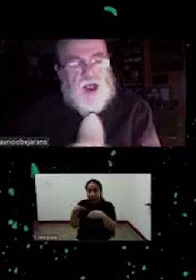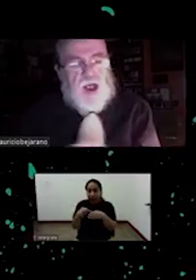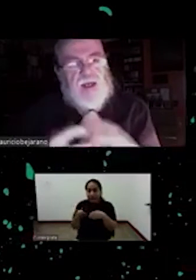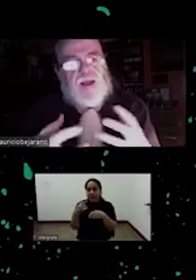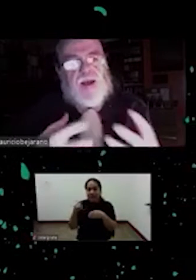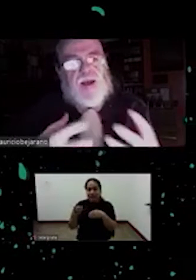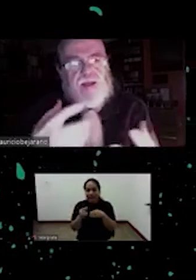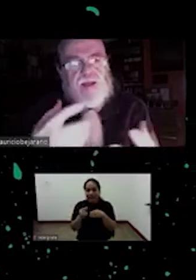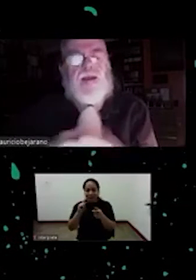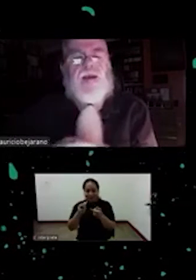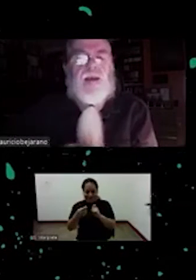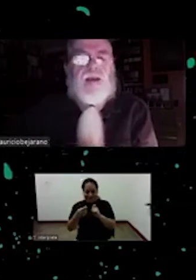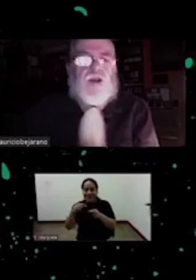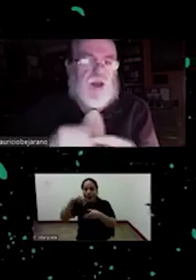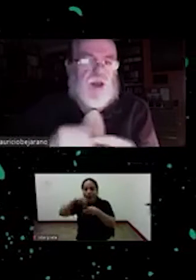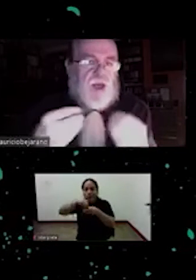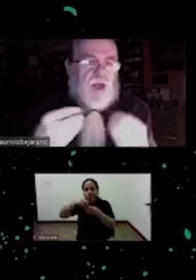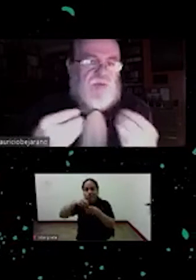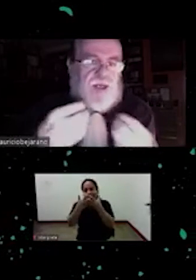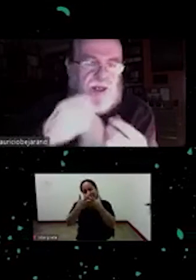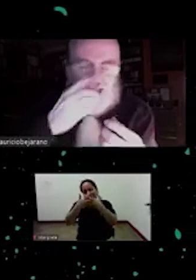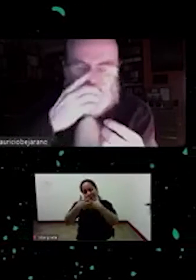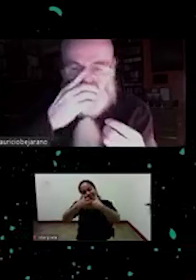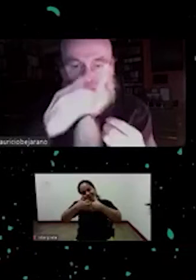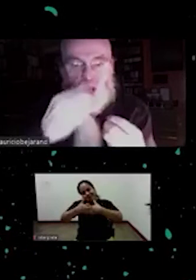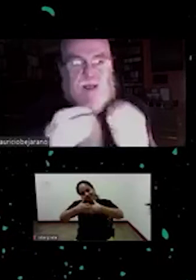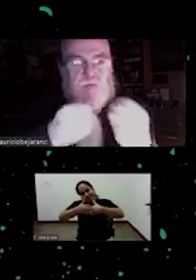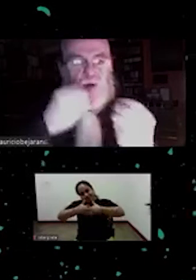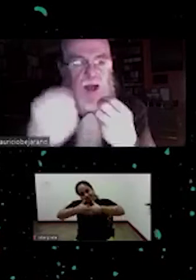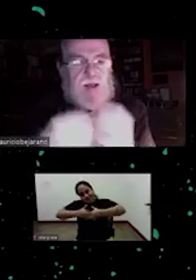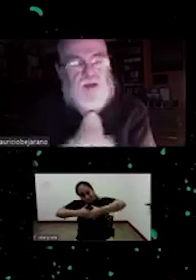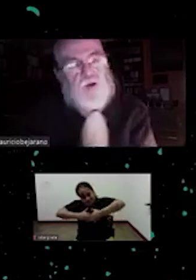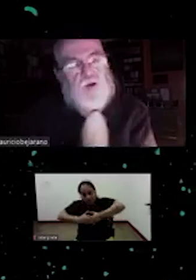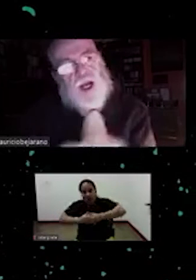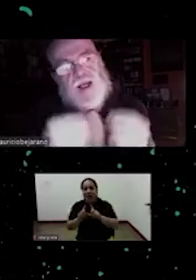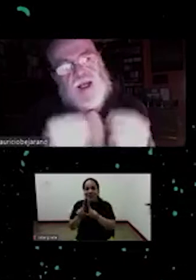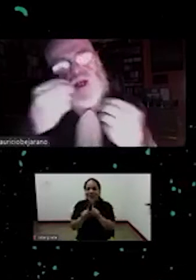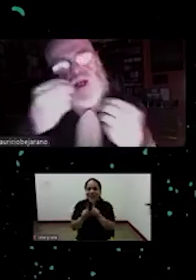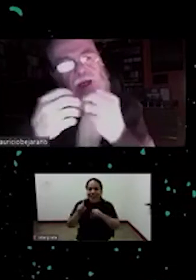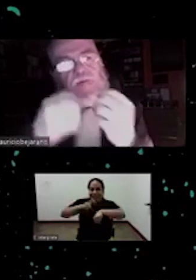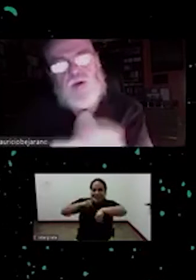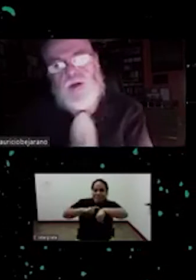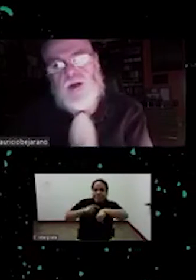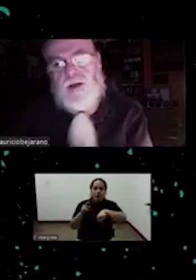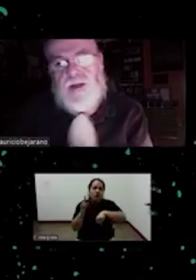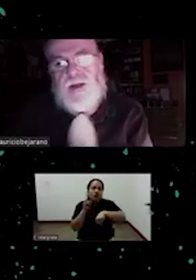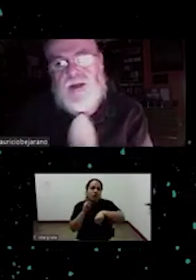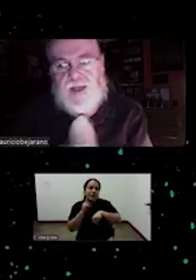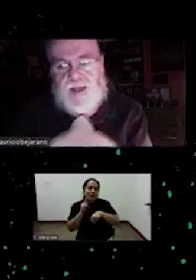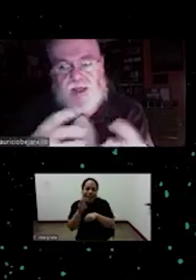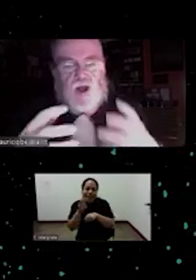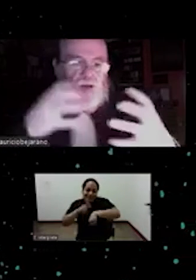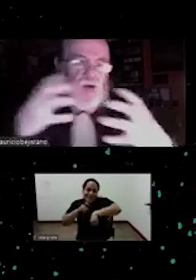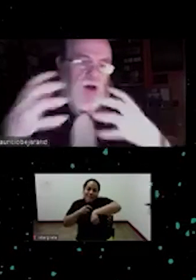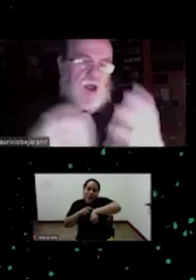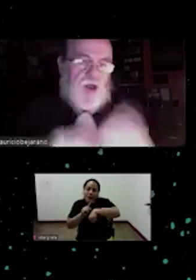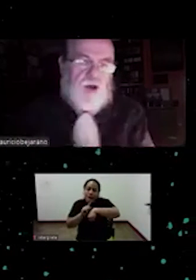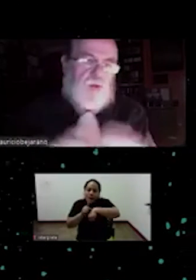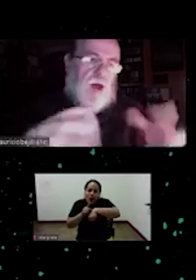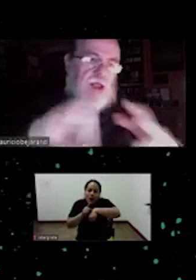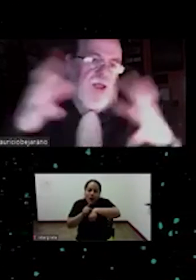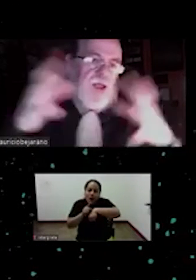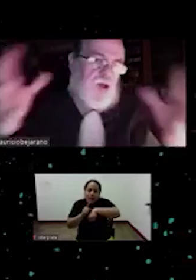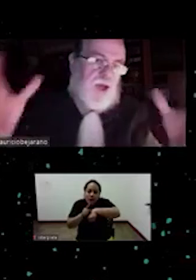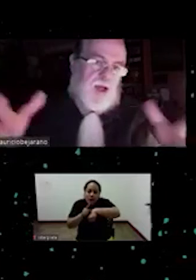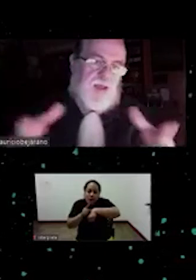Entonces realmente suena una especie de textura temporal, es como granitos de tiempo que están sonando al unísono. Yo puedo